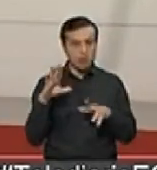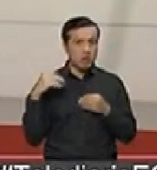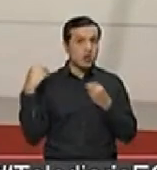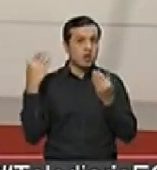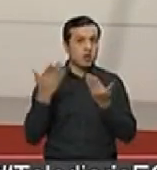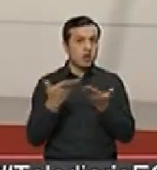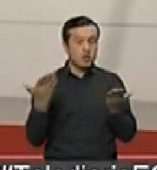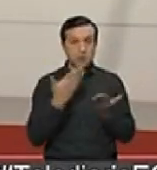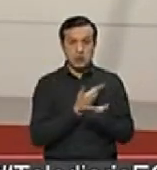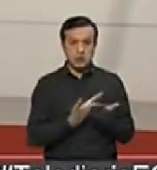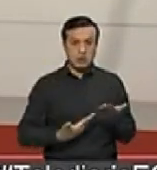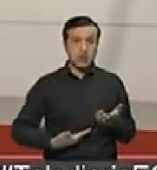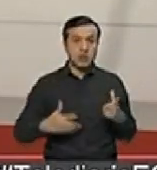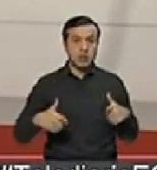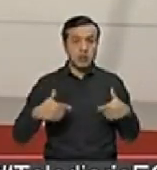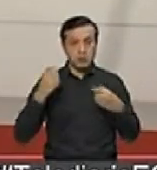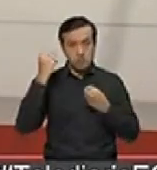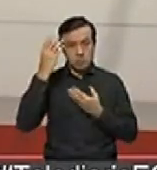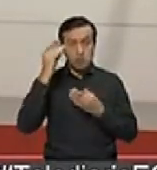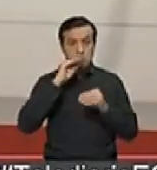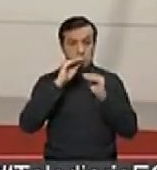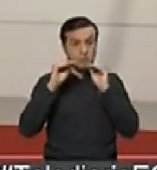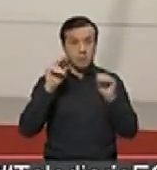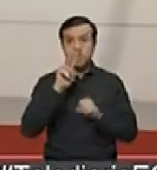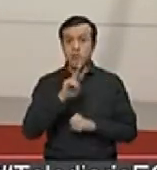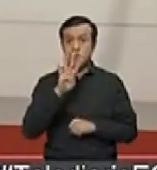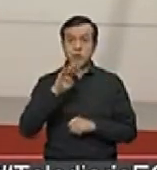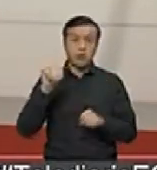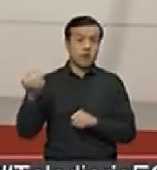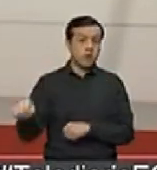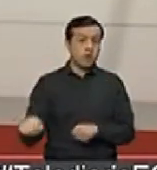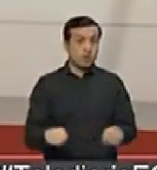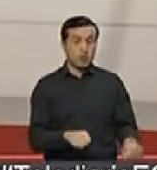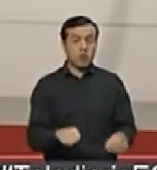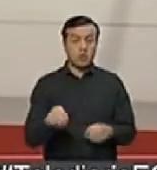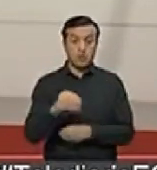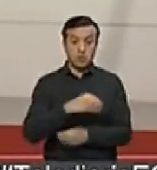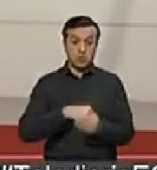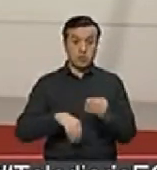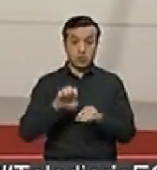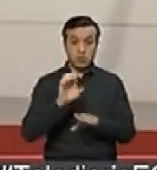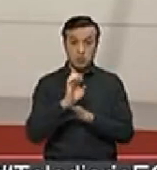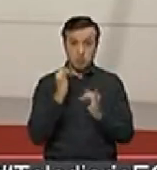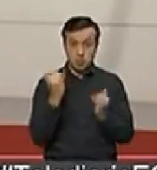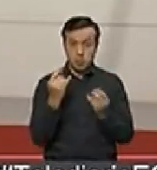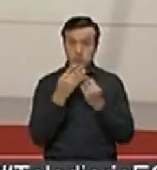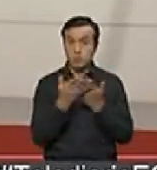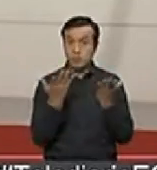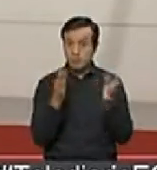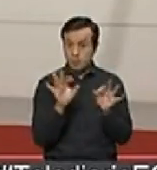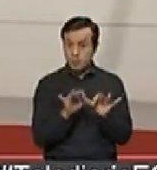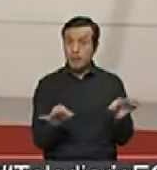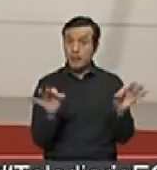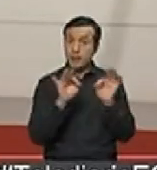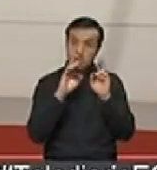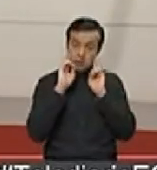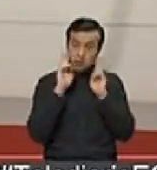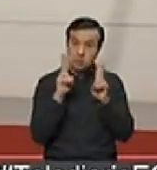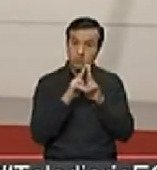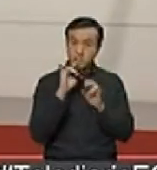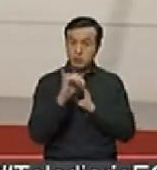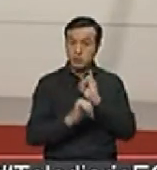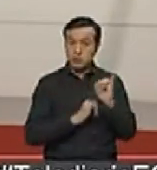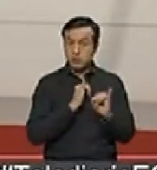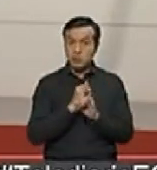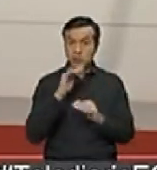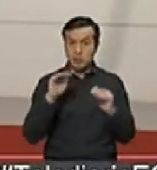dijo el presidente Lenín Moreno en su informe a la Nación el 24 de mayo, el momento de invertir en Ecuador es ahora. Hemos tenido un reconocimiento internacional de